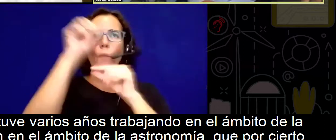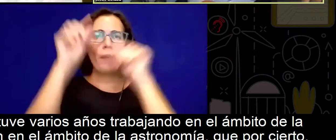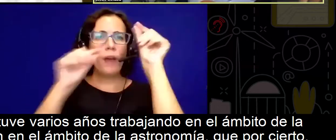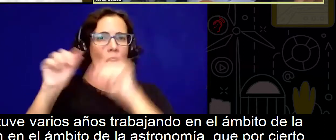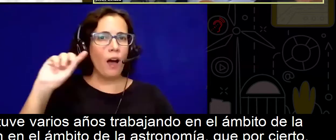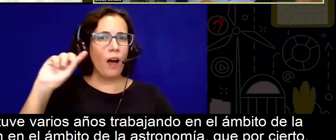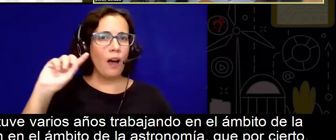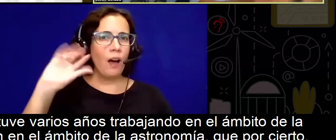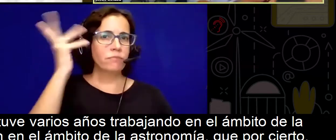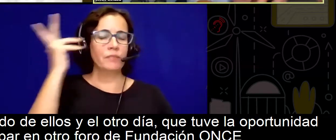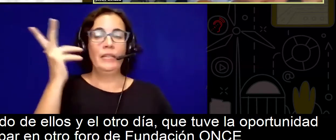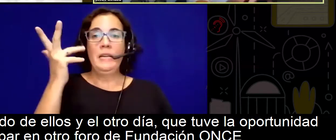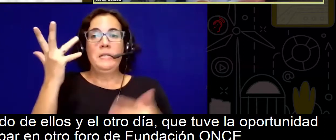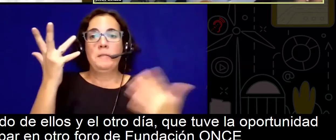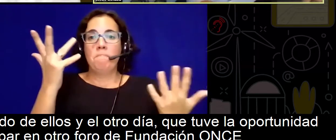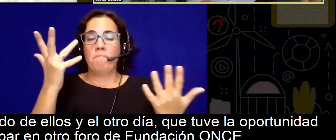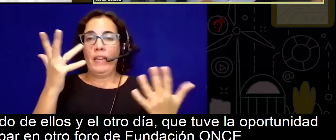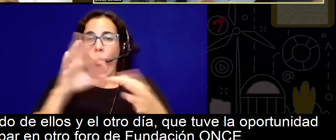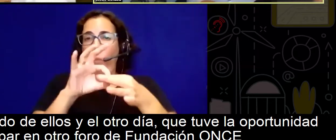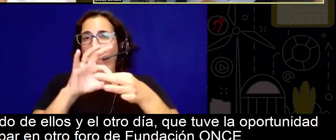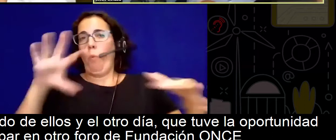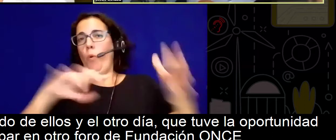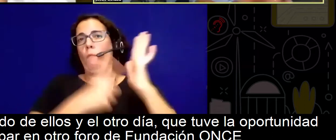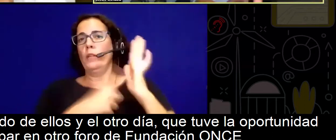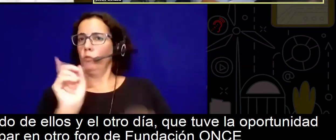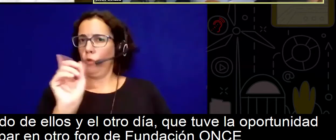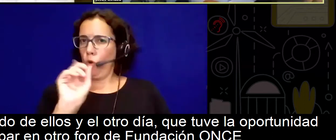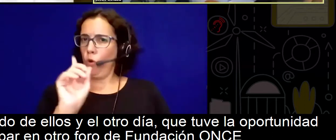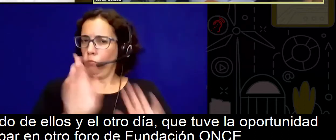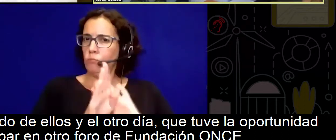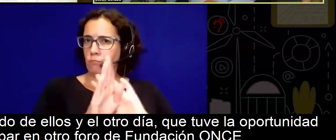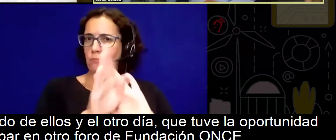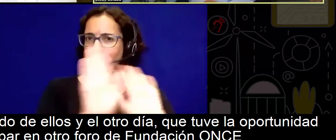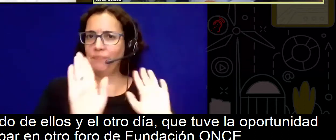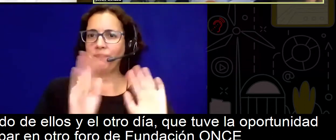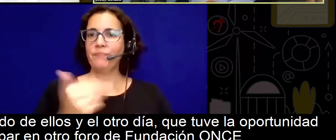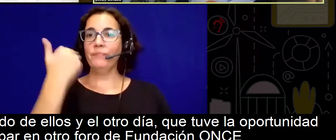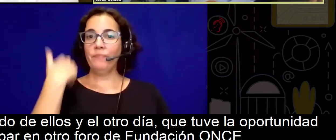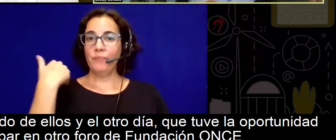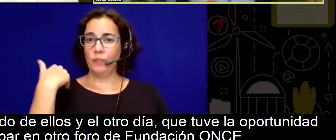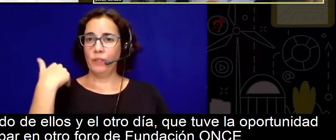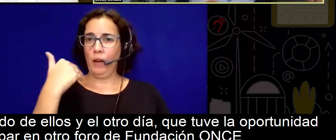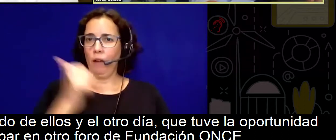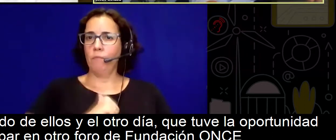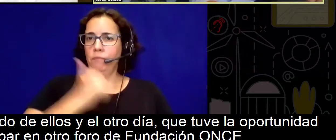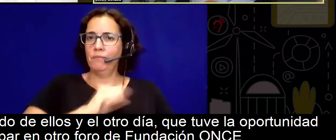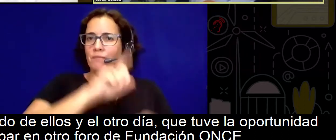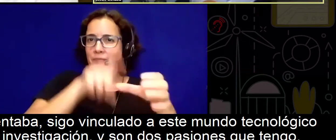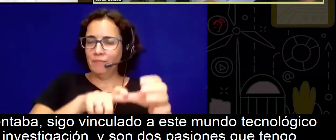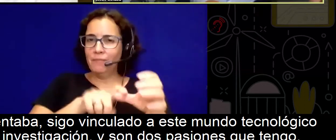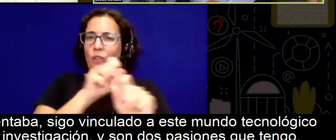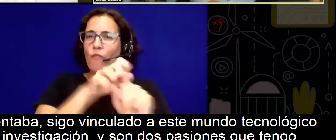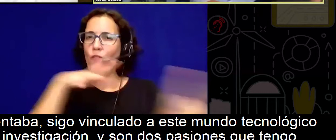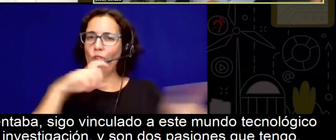y que, por cierto, no me he desvinculado de ellos y que además, mira, el otro día que tuve la oportunidad de participar en otro foro de Fundación 11, que